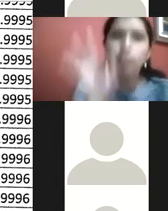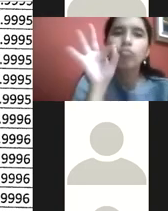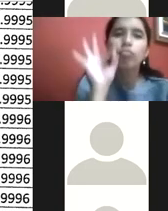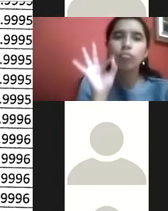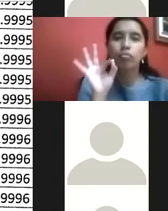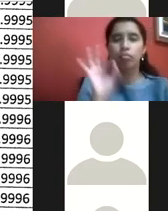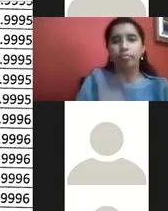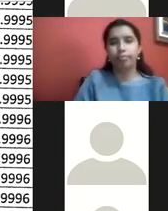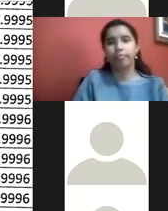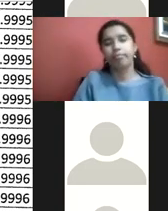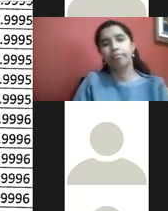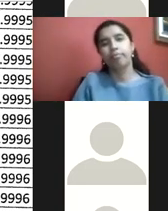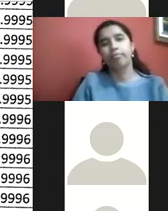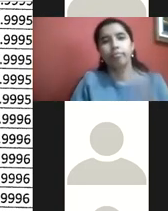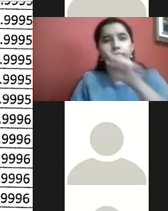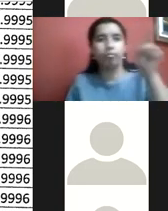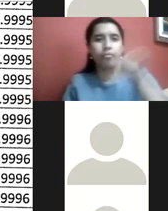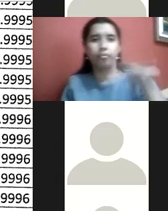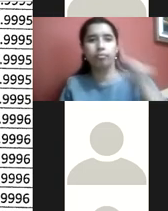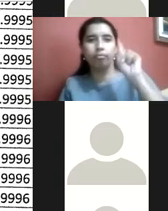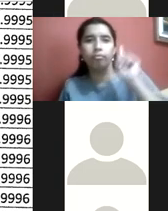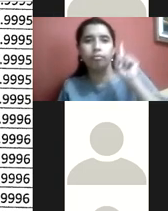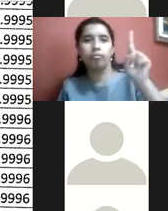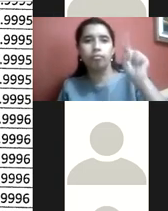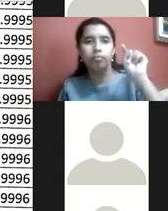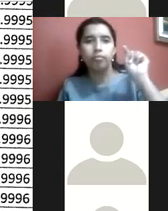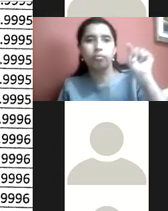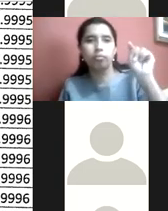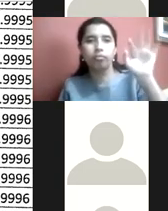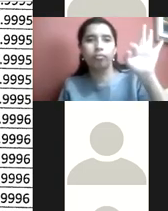O sea que nuestro Z es 1.96.